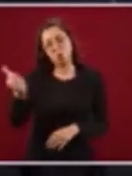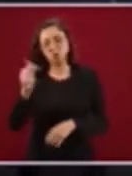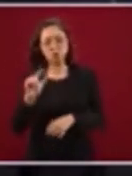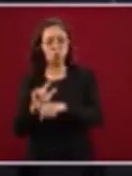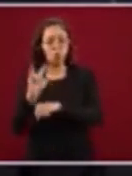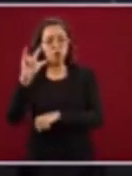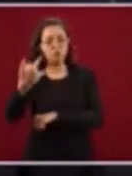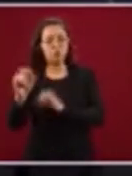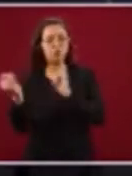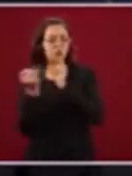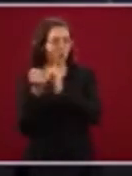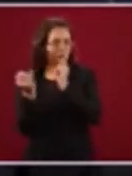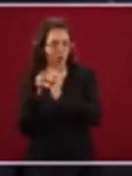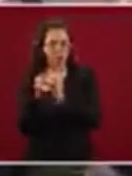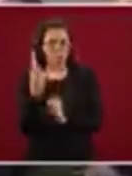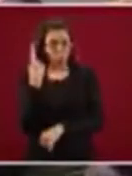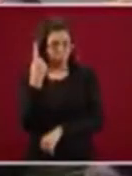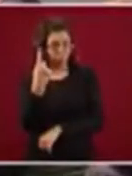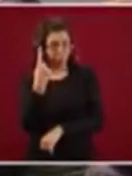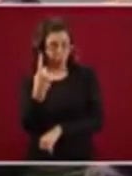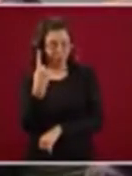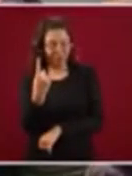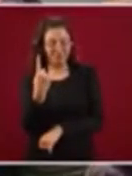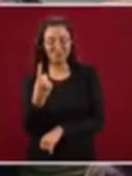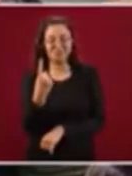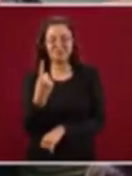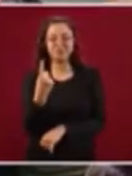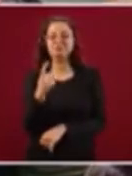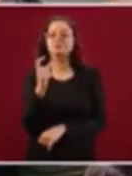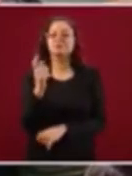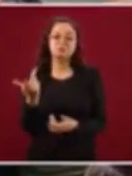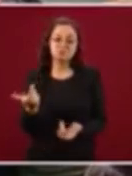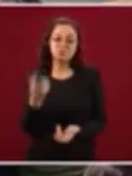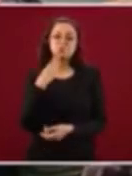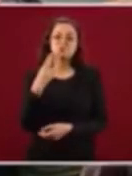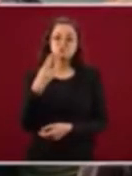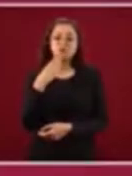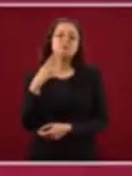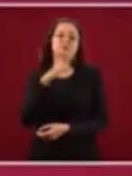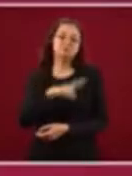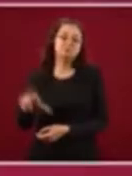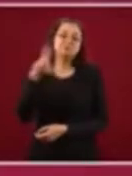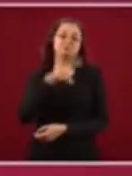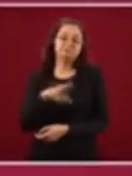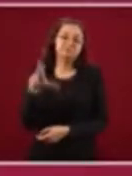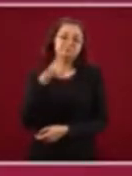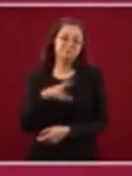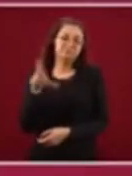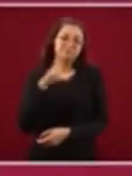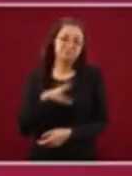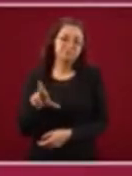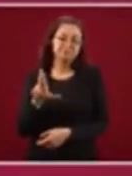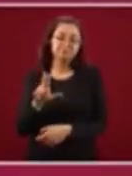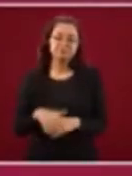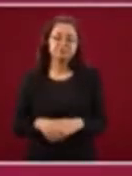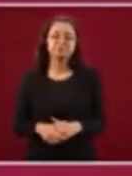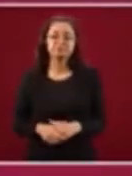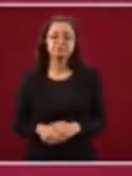un solo avión que se renta así.